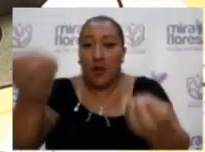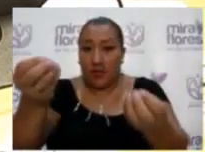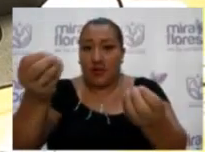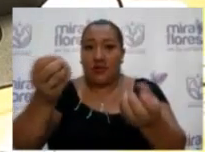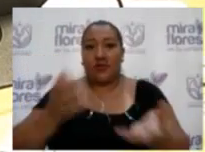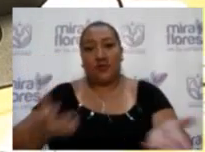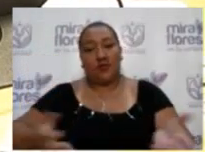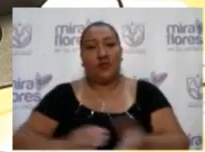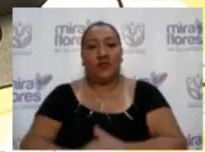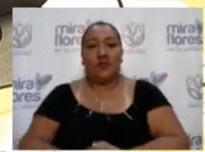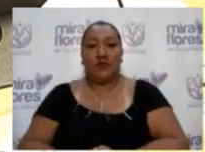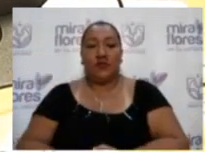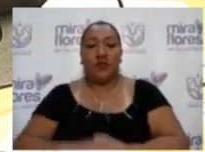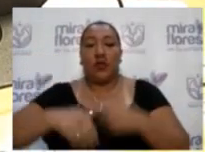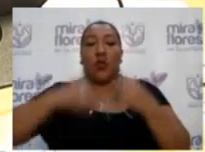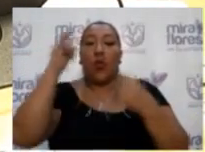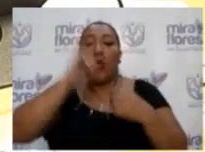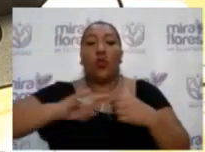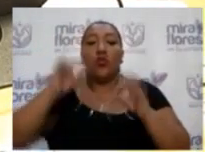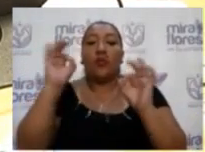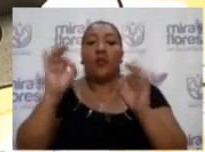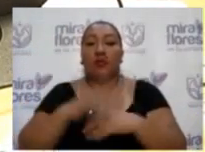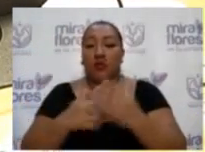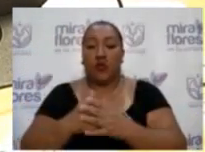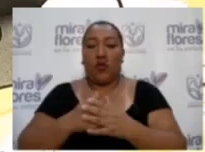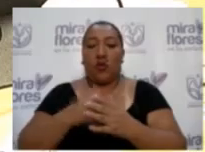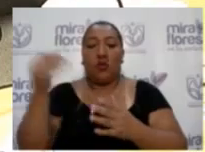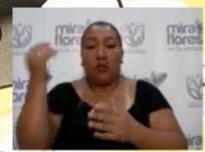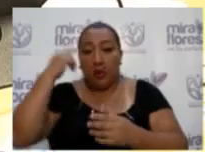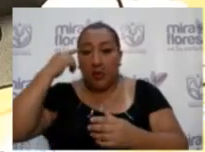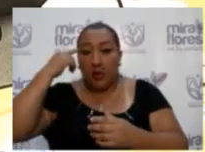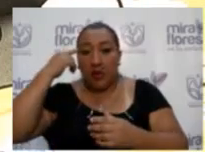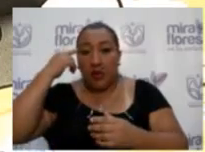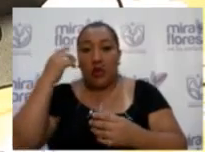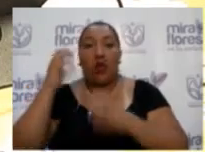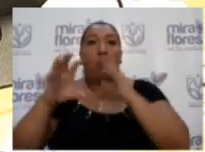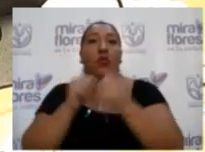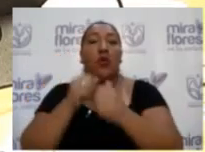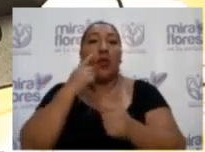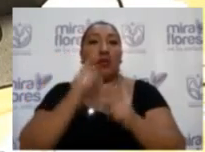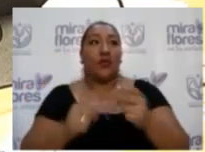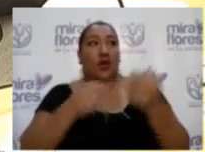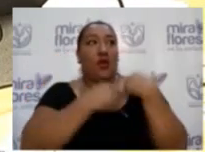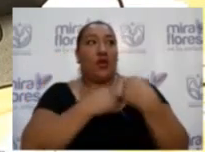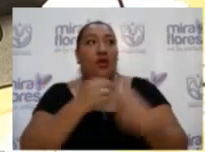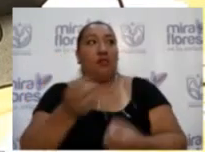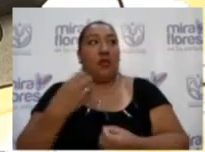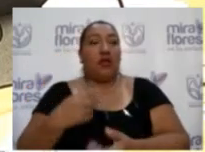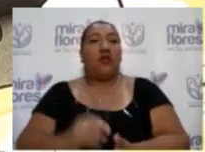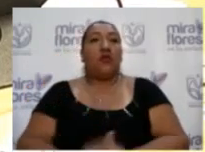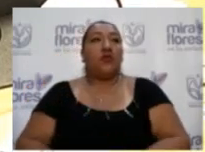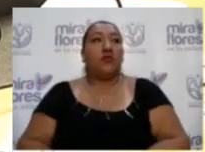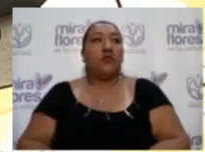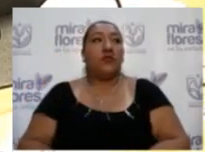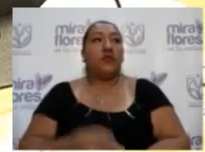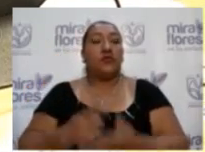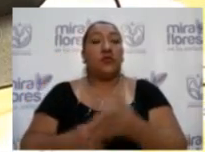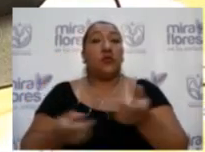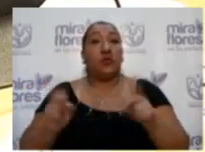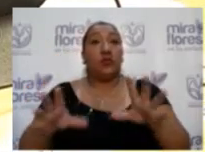más desgaste que el propio uso de las mismas, ¿no? Conversando con el funcionario encargado, nos dijo que la